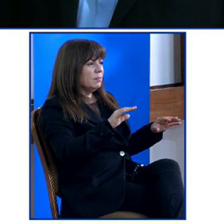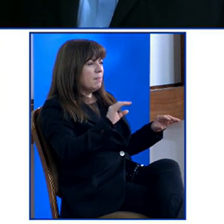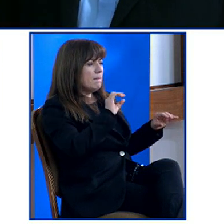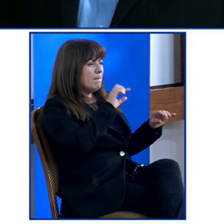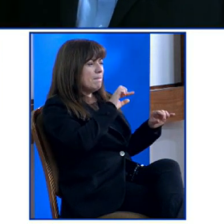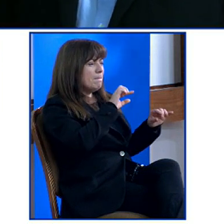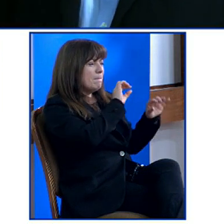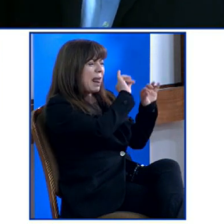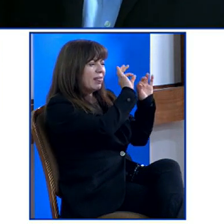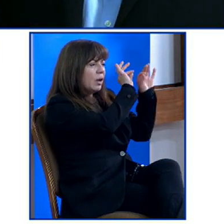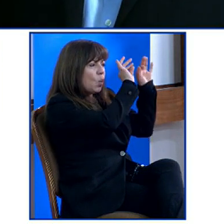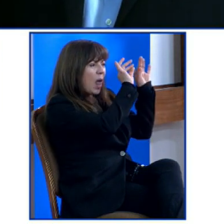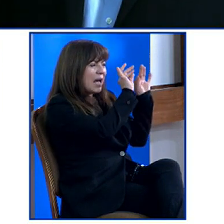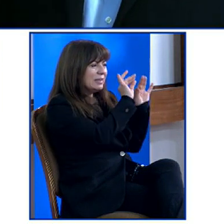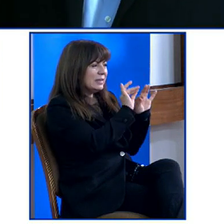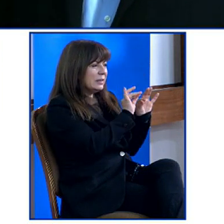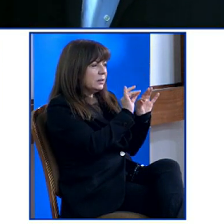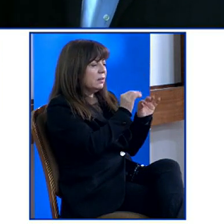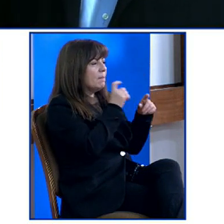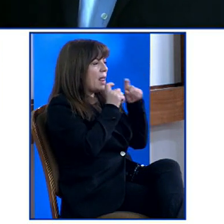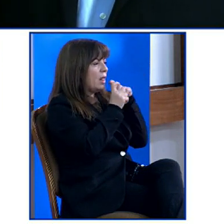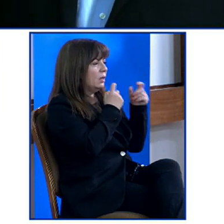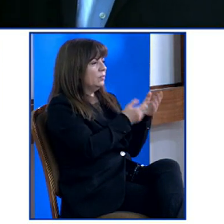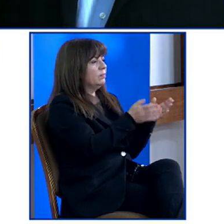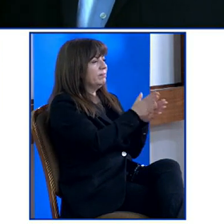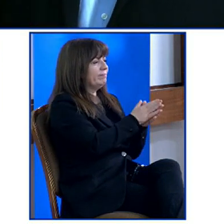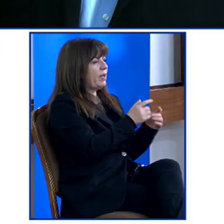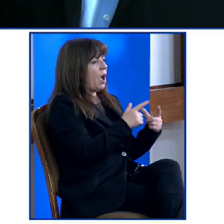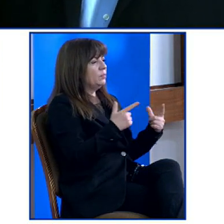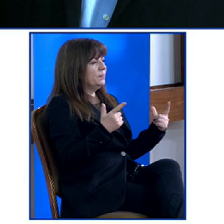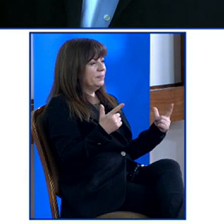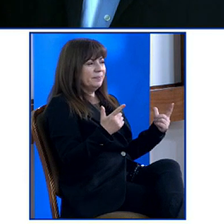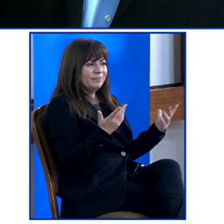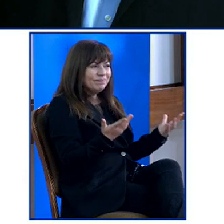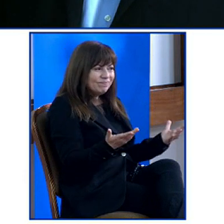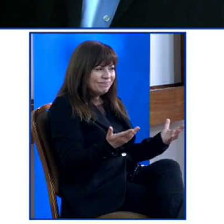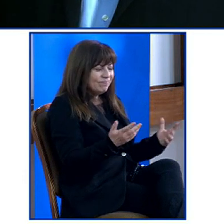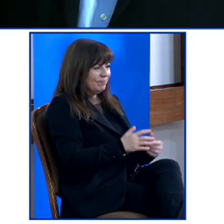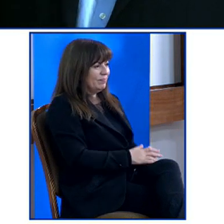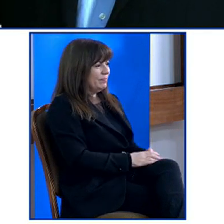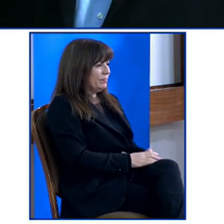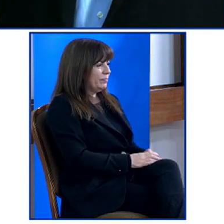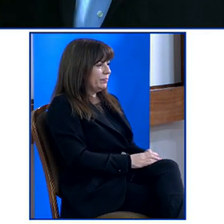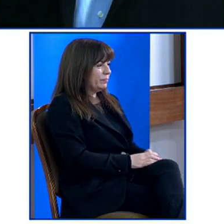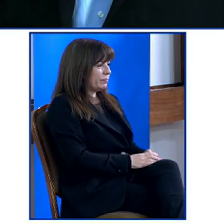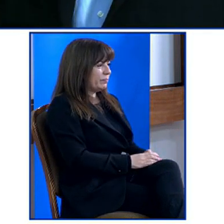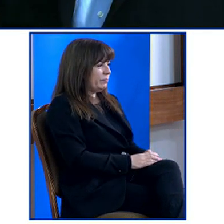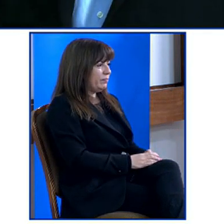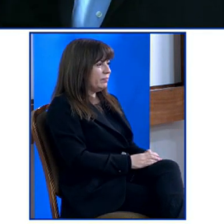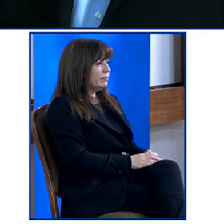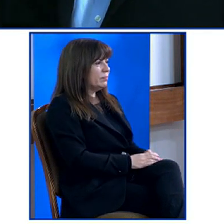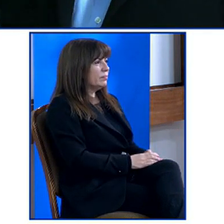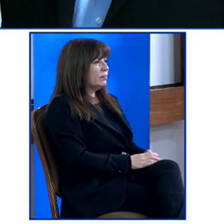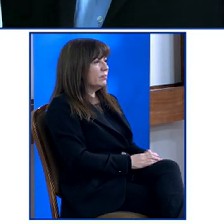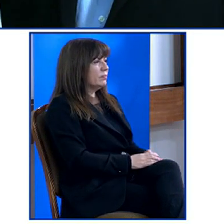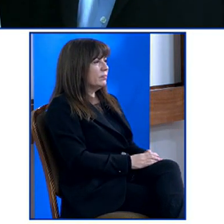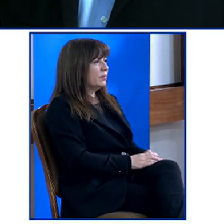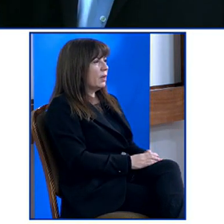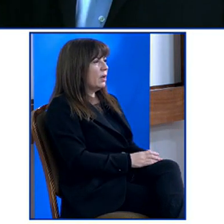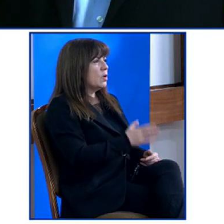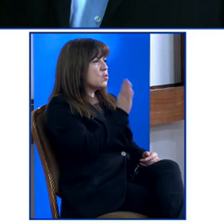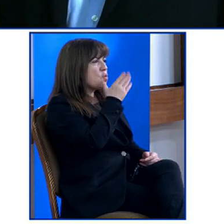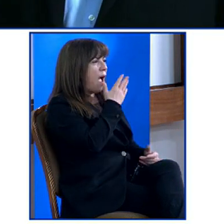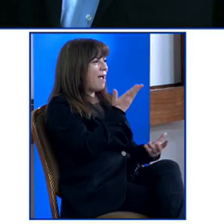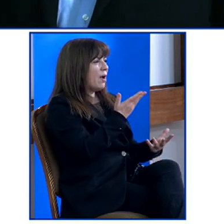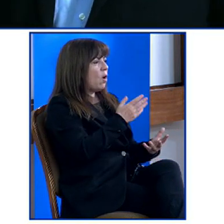partículas, el riesgo de mortalidad va aumentando y aumenta de forma lineal. Y no hay un umbral de saturación